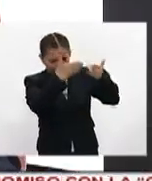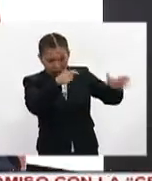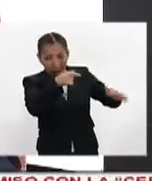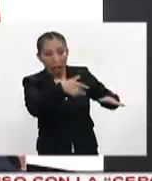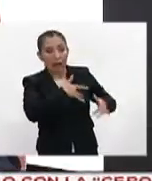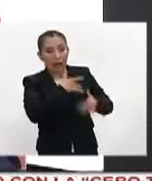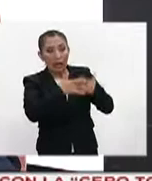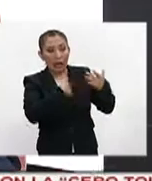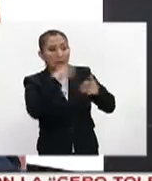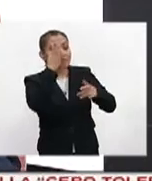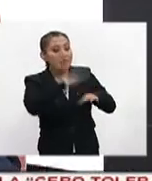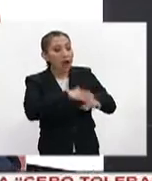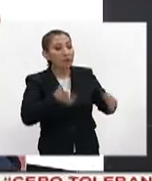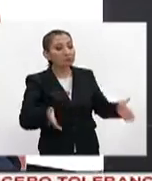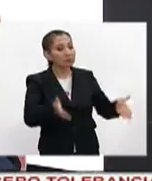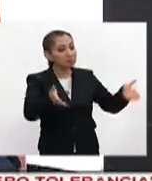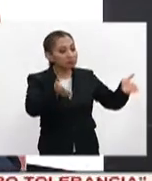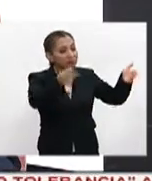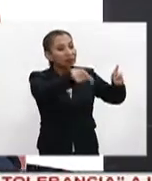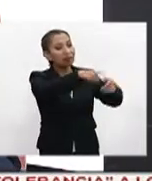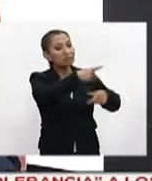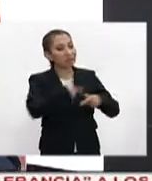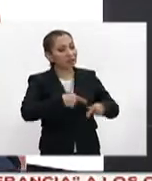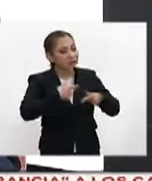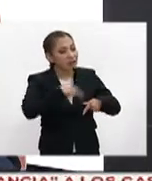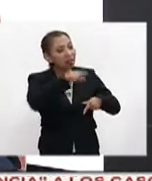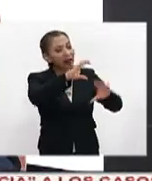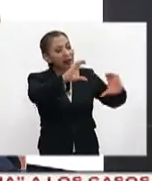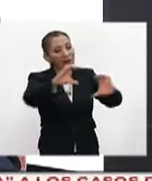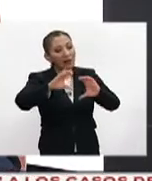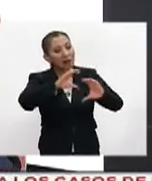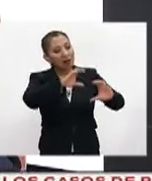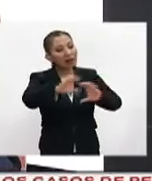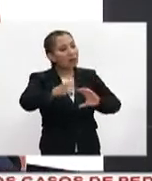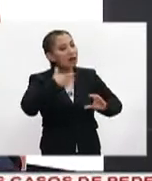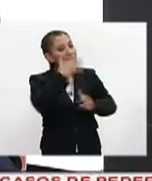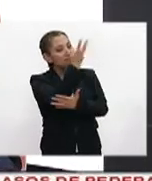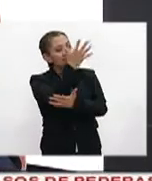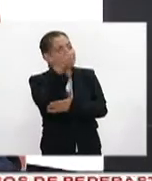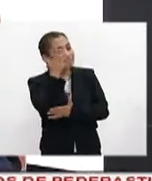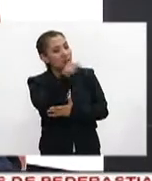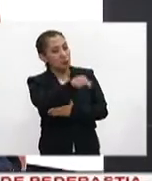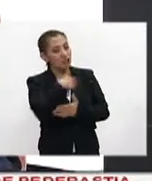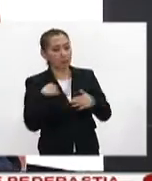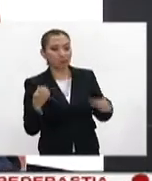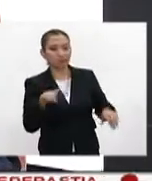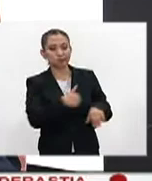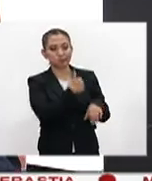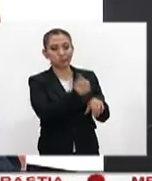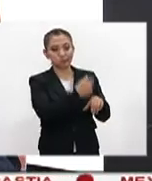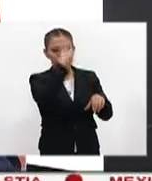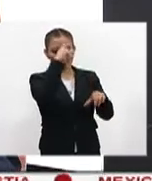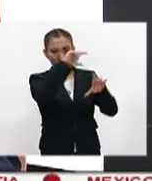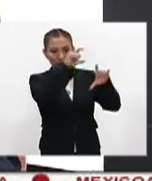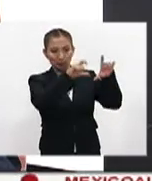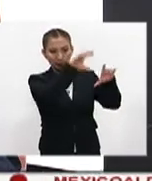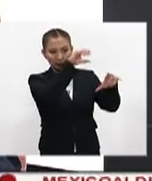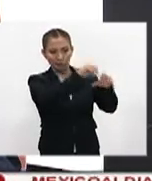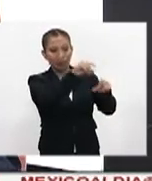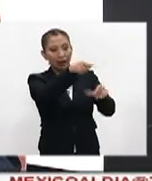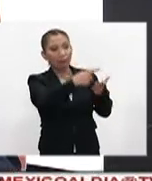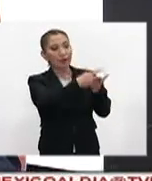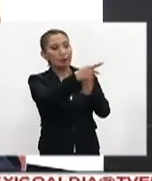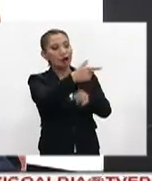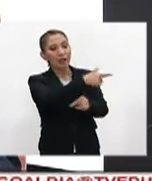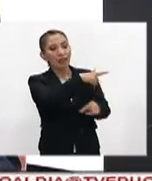todo incentivar, motivar a las personas que cuidan el bosque. Por eso se ha instituido a nivel nacional el